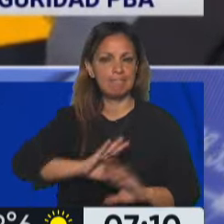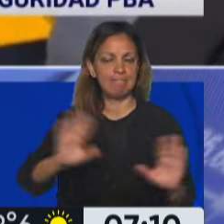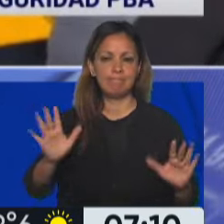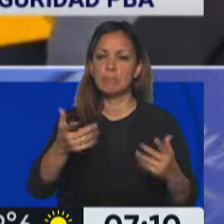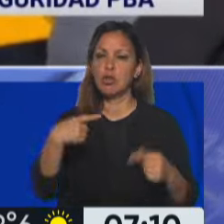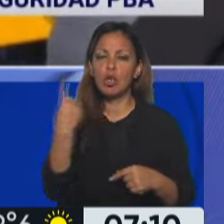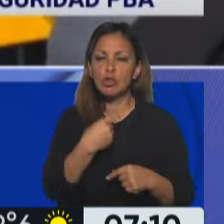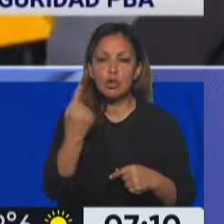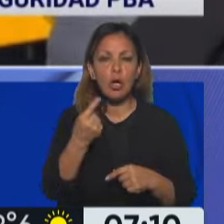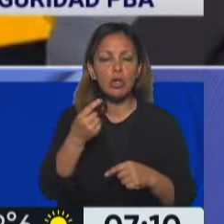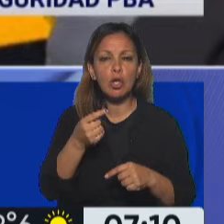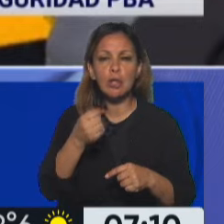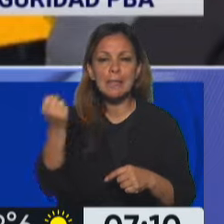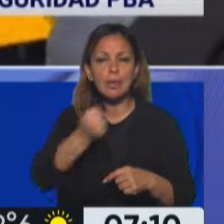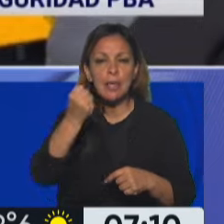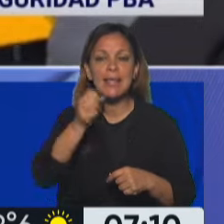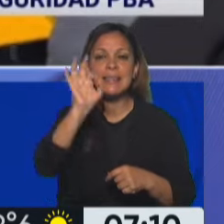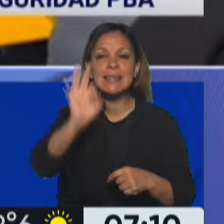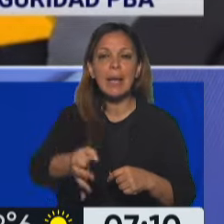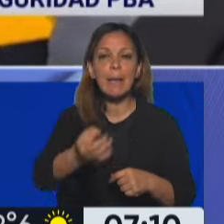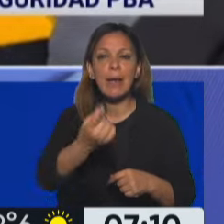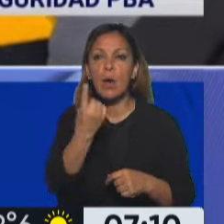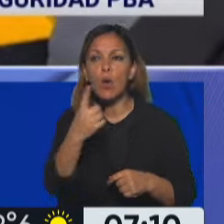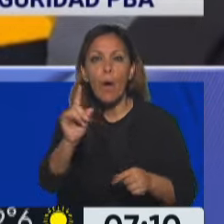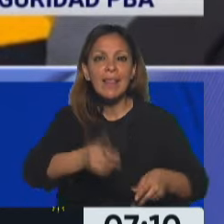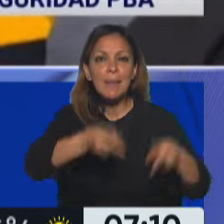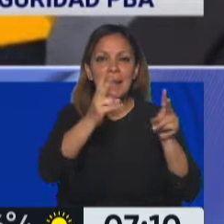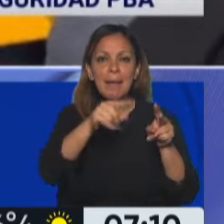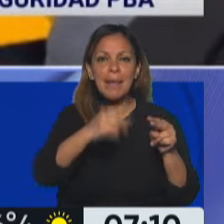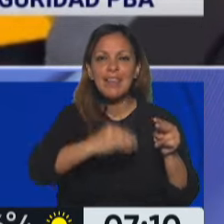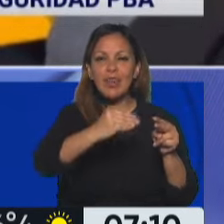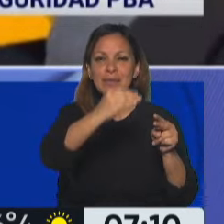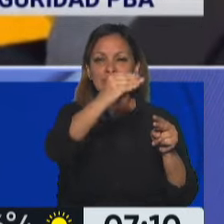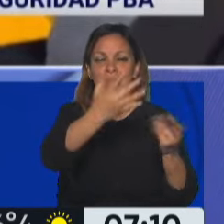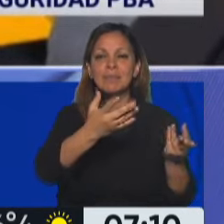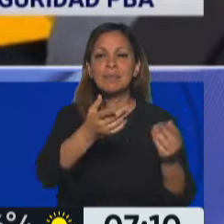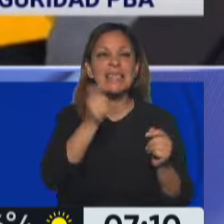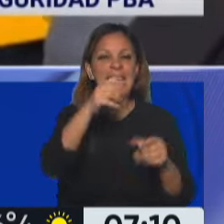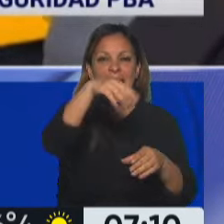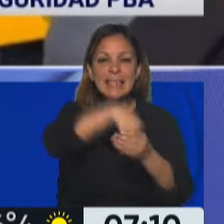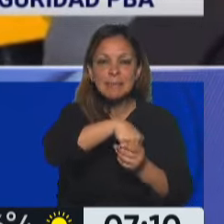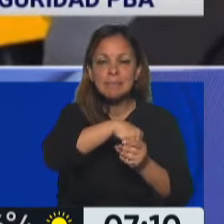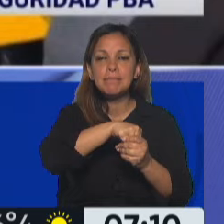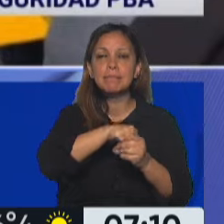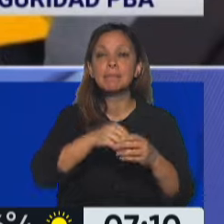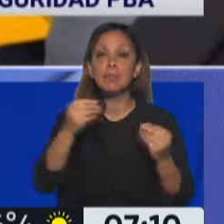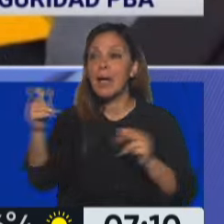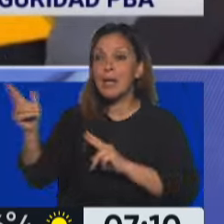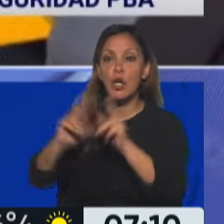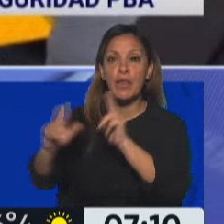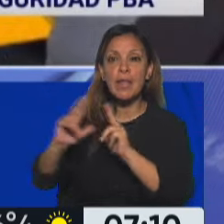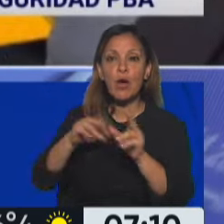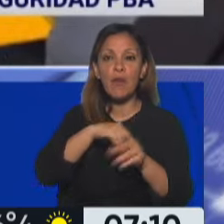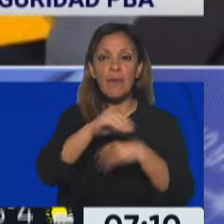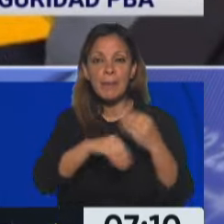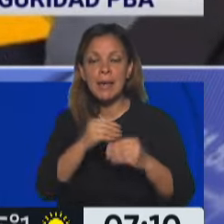concentrados en identificar cuál es ese departamento, saber quiénes eran los habitantes de ese departamento por la información que nos dio la familia y